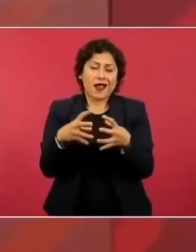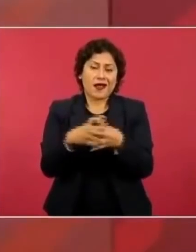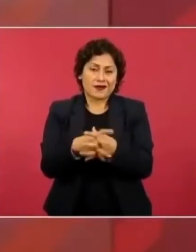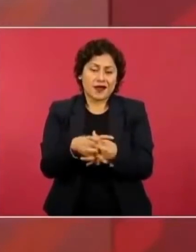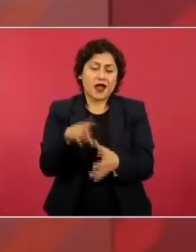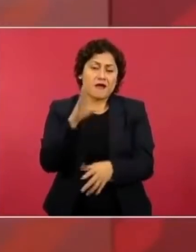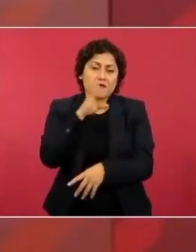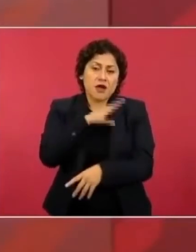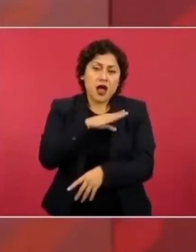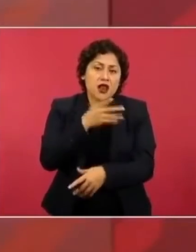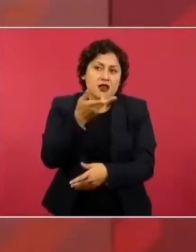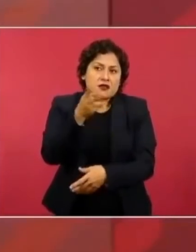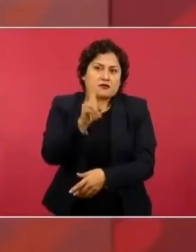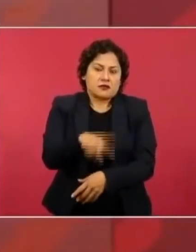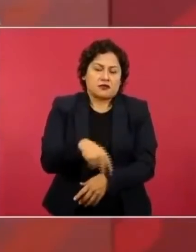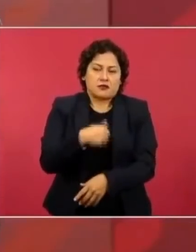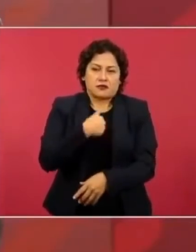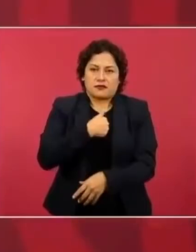guerras.